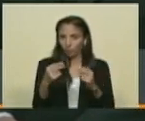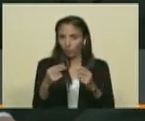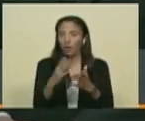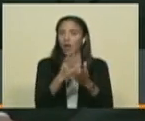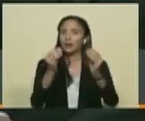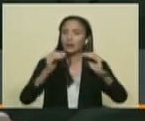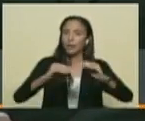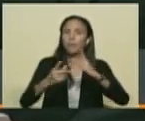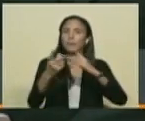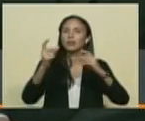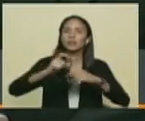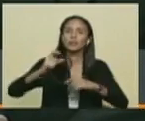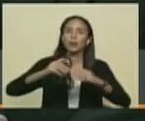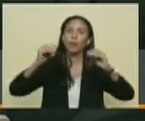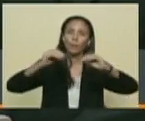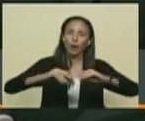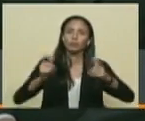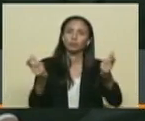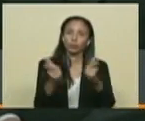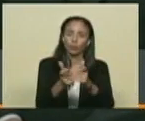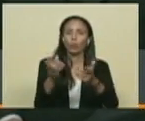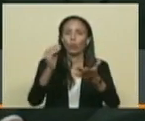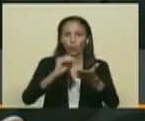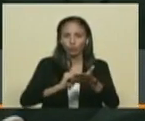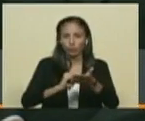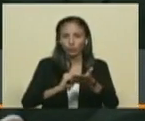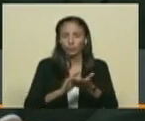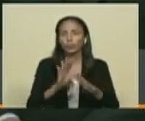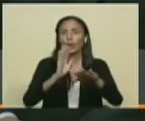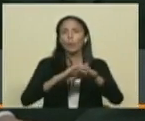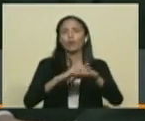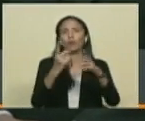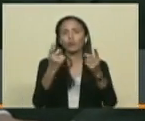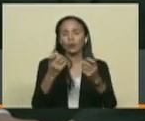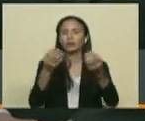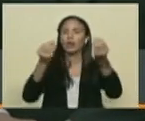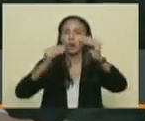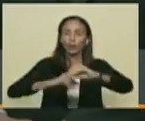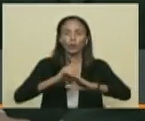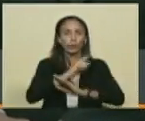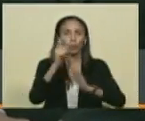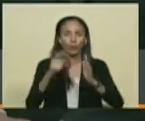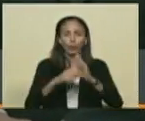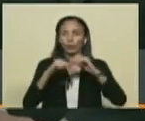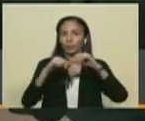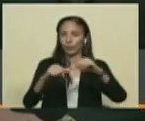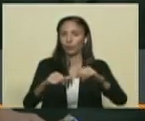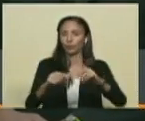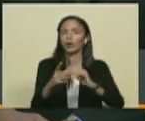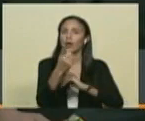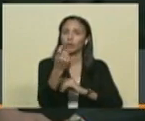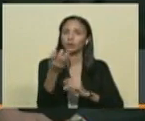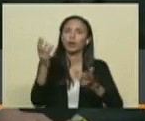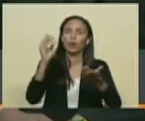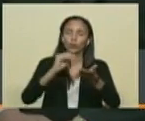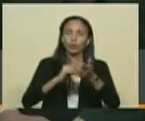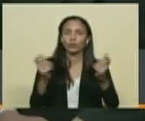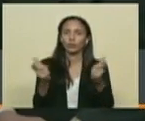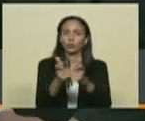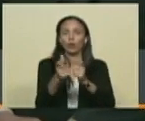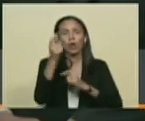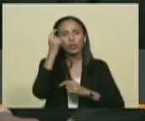necesitamos otra reunión para que pueda haber un acuerdo permanente. La fecha